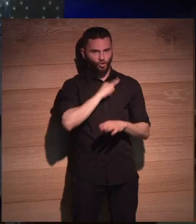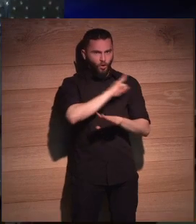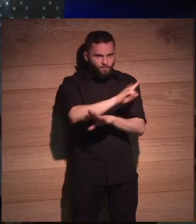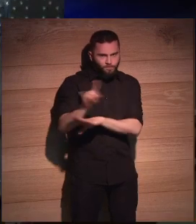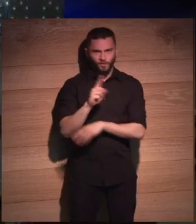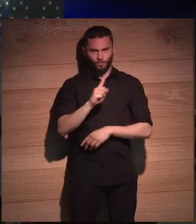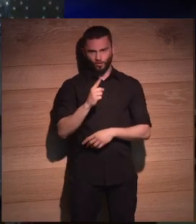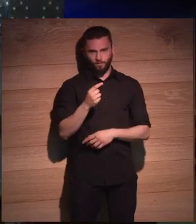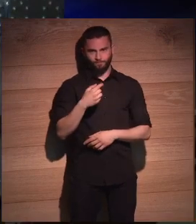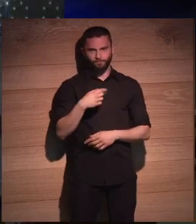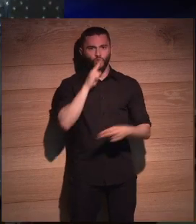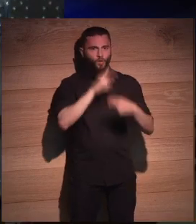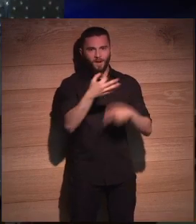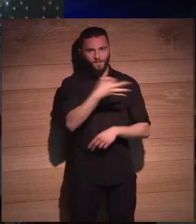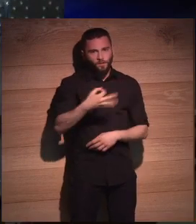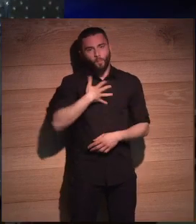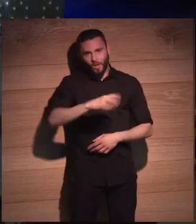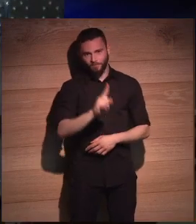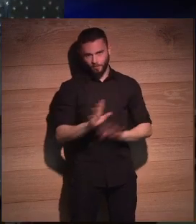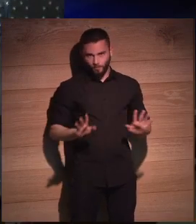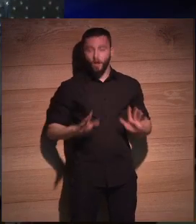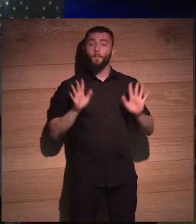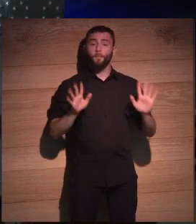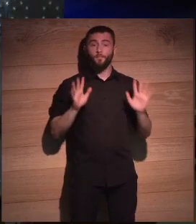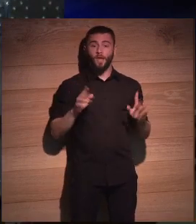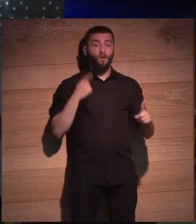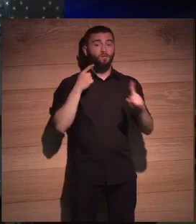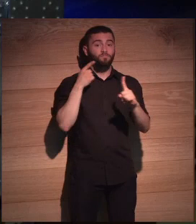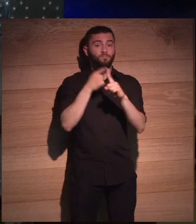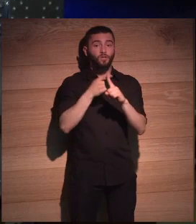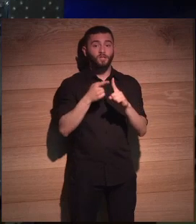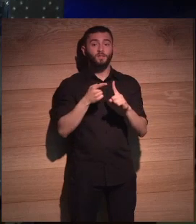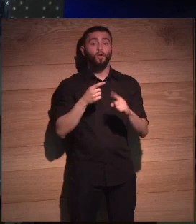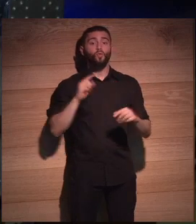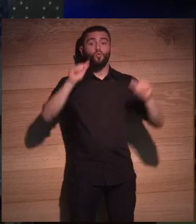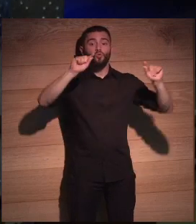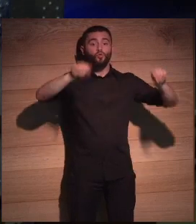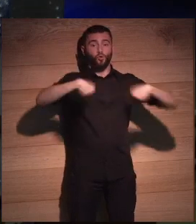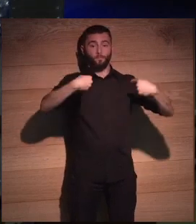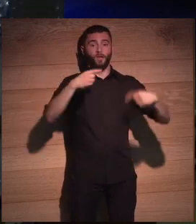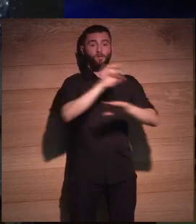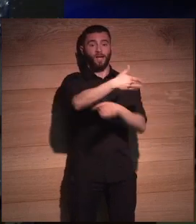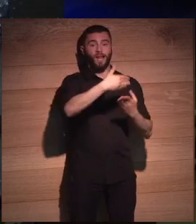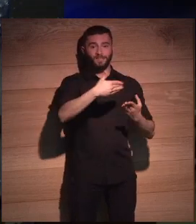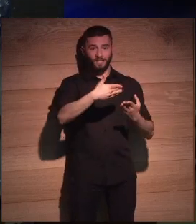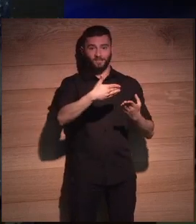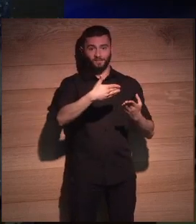no acertamos del todo con el nombre. Pero la idea era llegar a un convenio, una carta de principios, por la cual los tres grandes grupos de actores